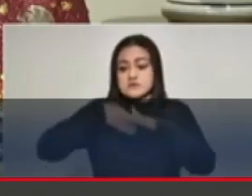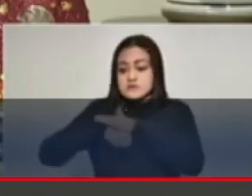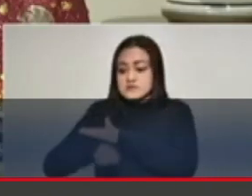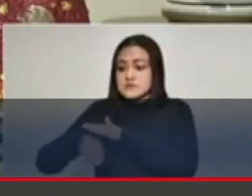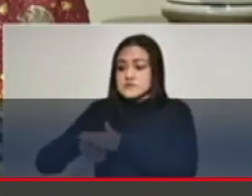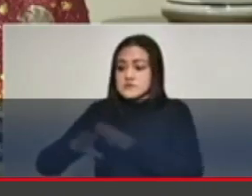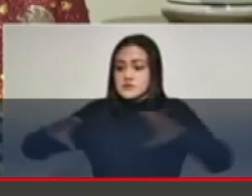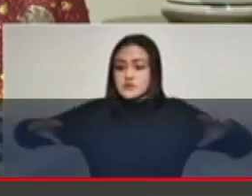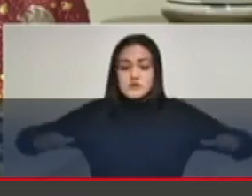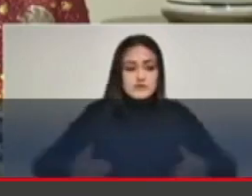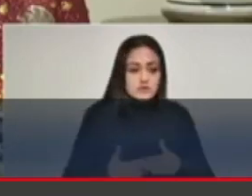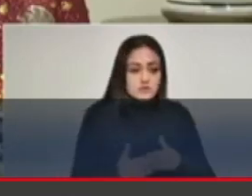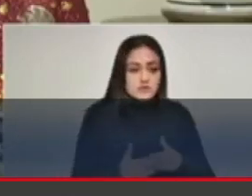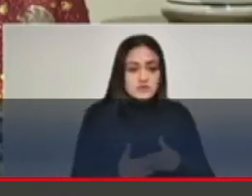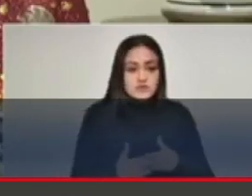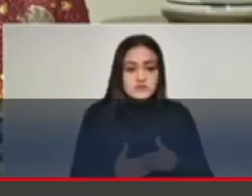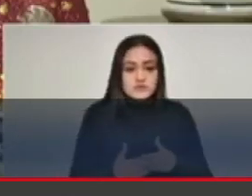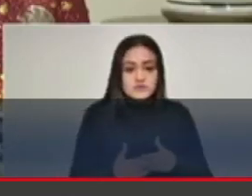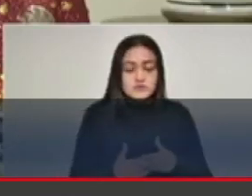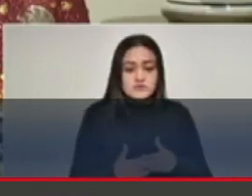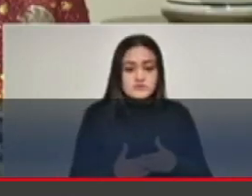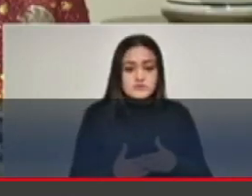común.